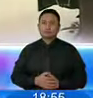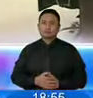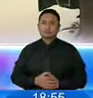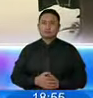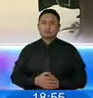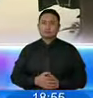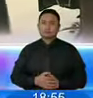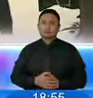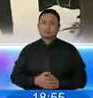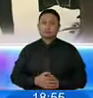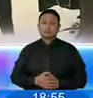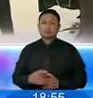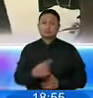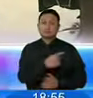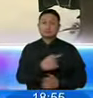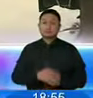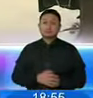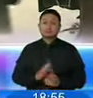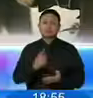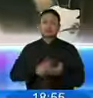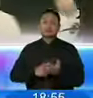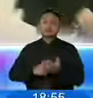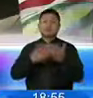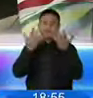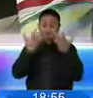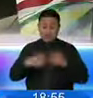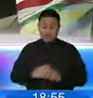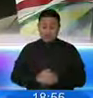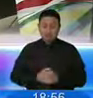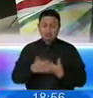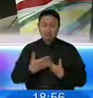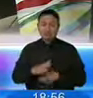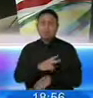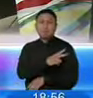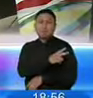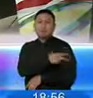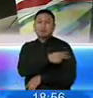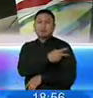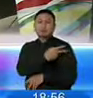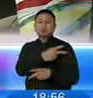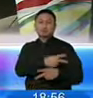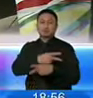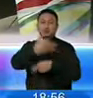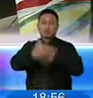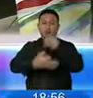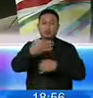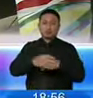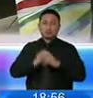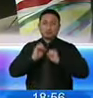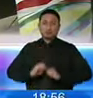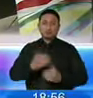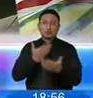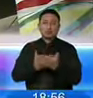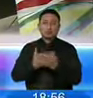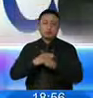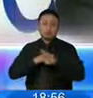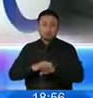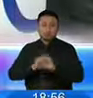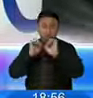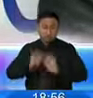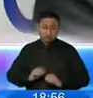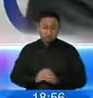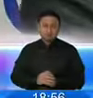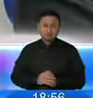corresponde. De esta forma culminó la audiencia pública en donde los vocales del Consejo de la Judicatura tenían que presentar los alegatos de defensa.